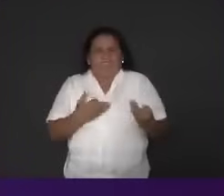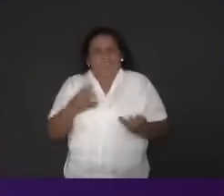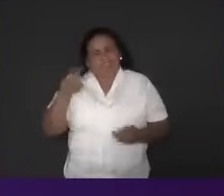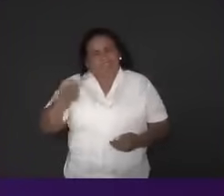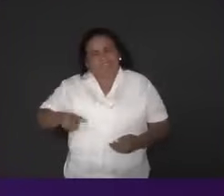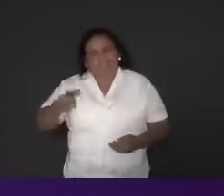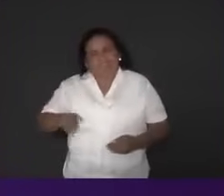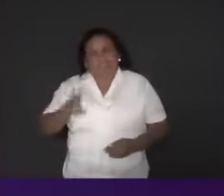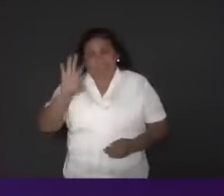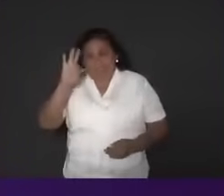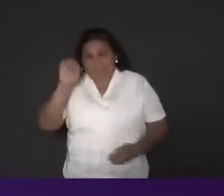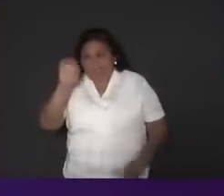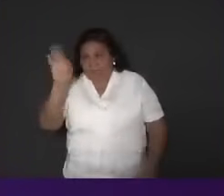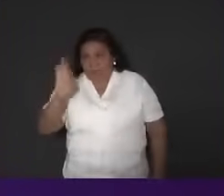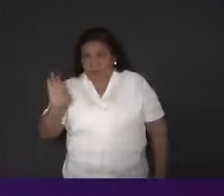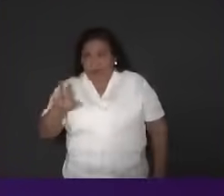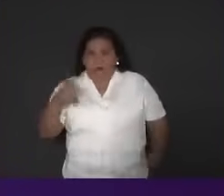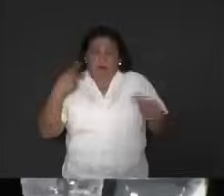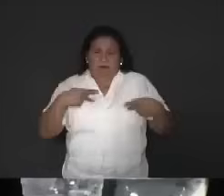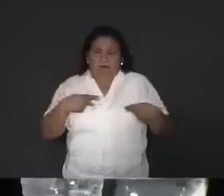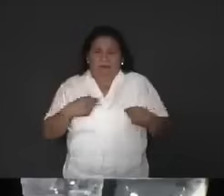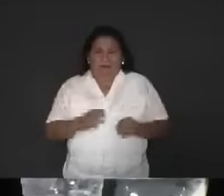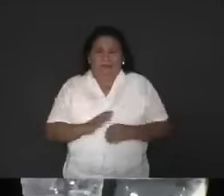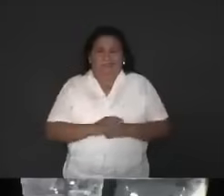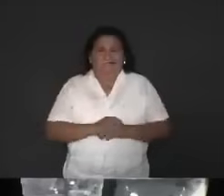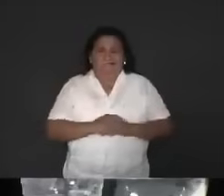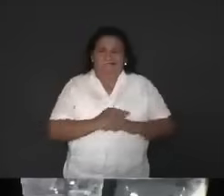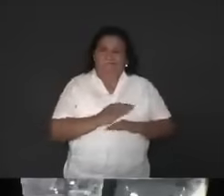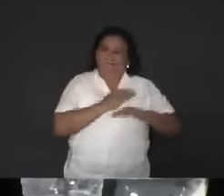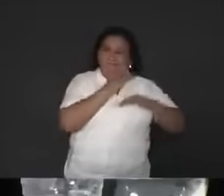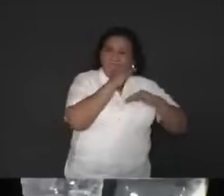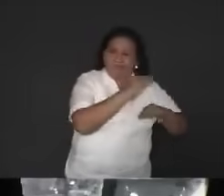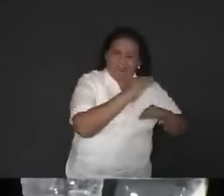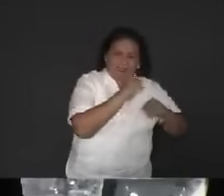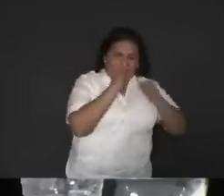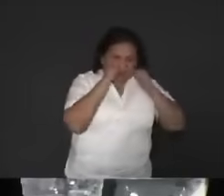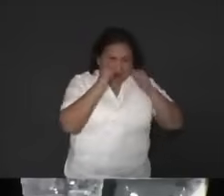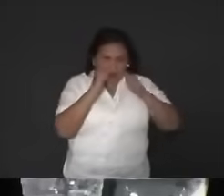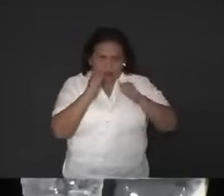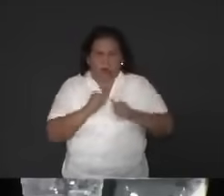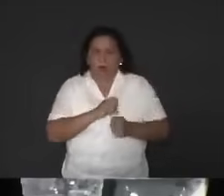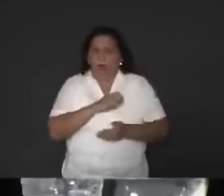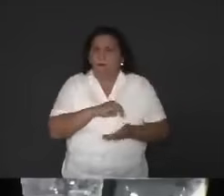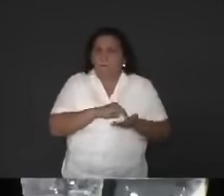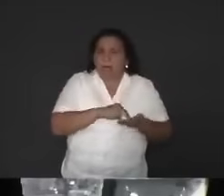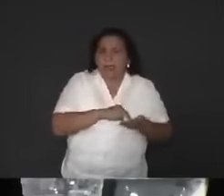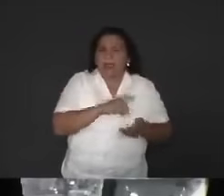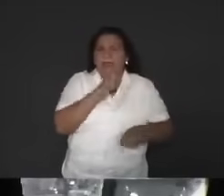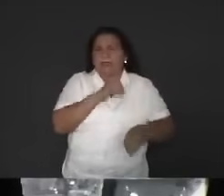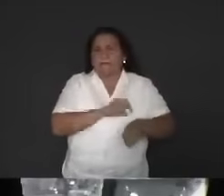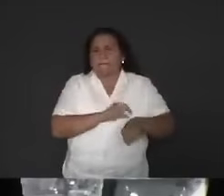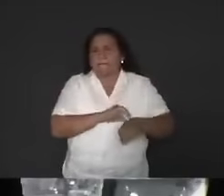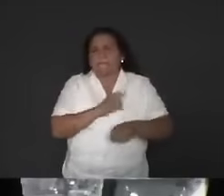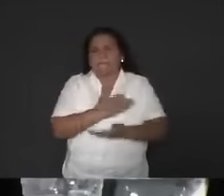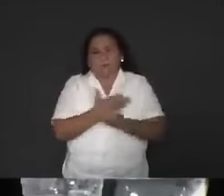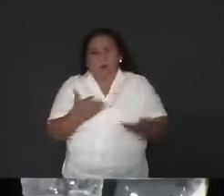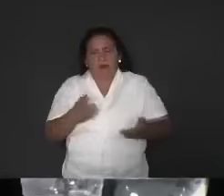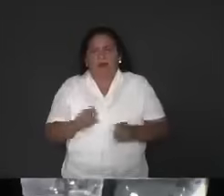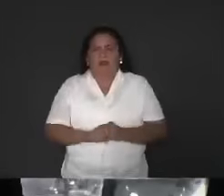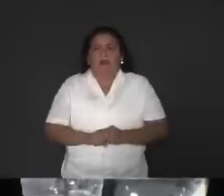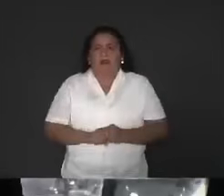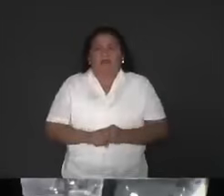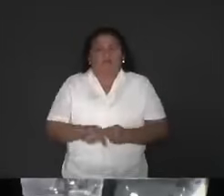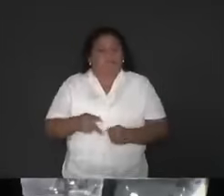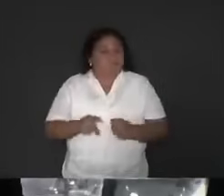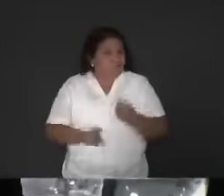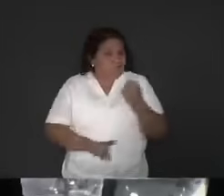El 40% de la población está marginada de los servicios de atención médica. Pero el problema de la salud mental que afecta a la